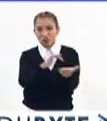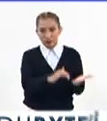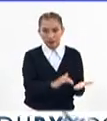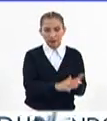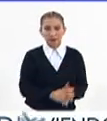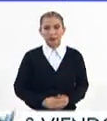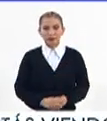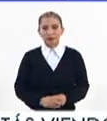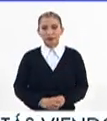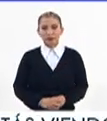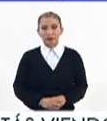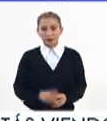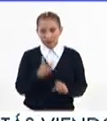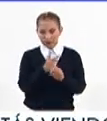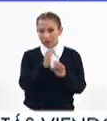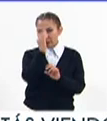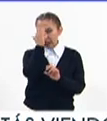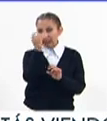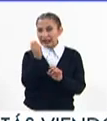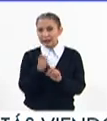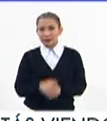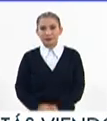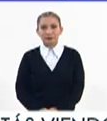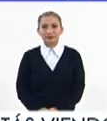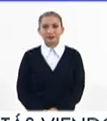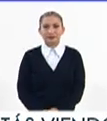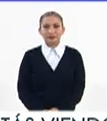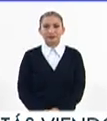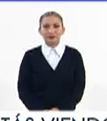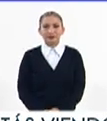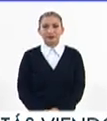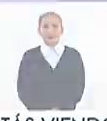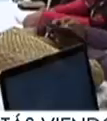lectura. Le invito a que conozca de qué tratar. Vea usted.